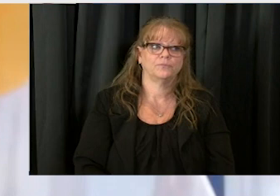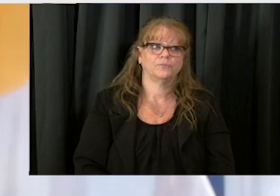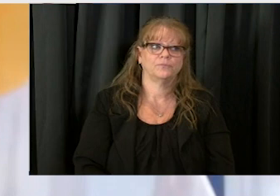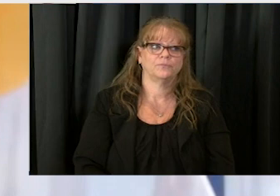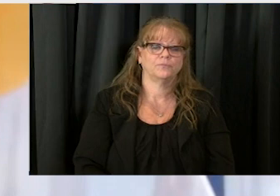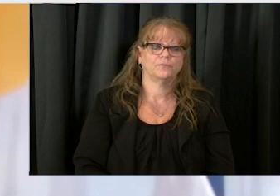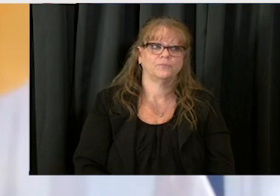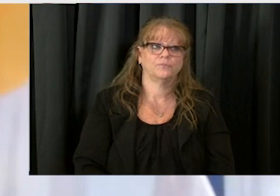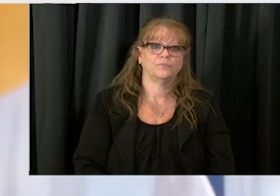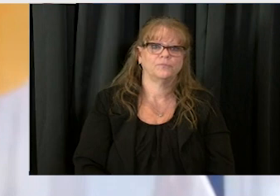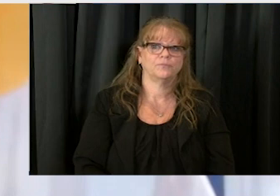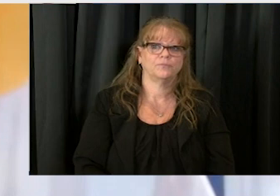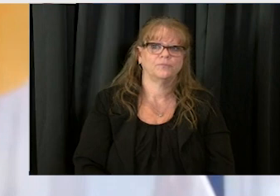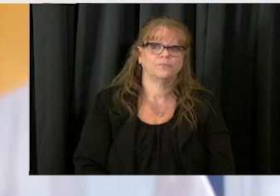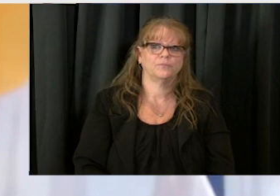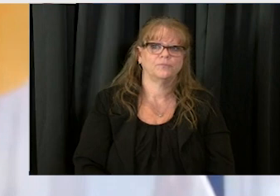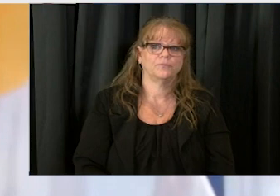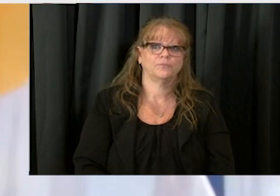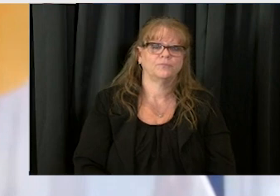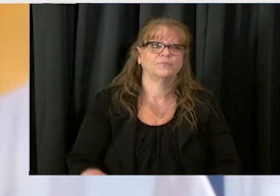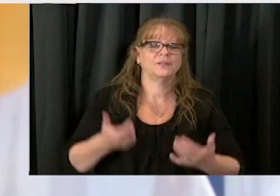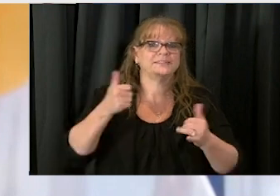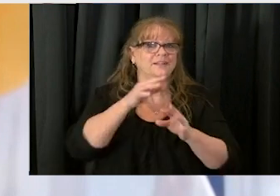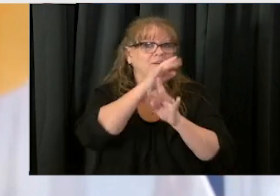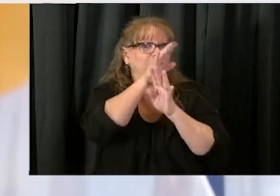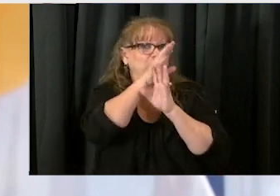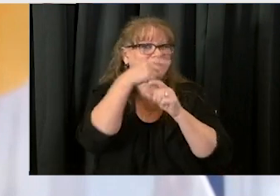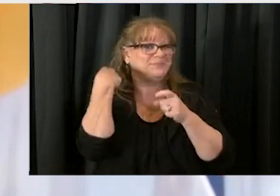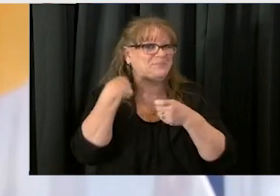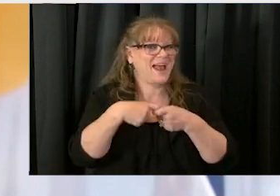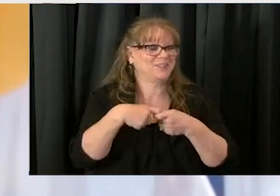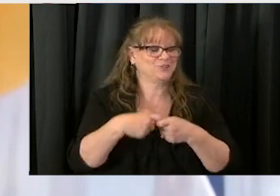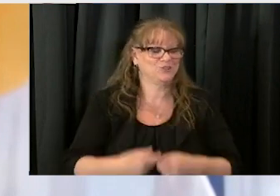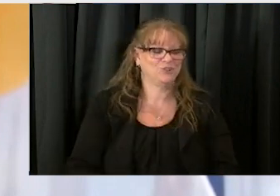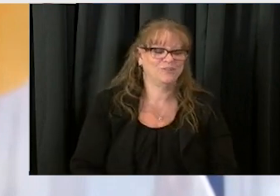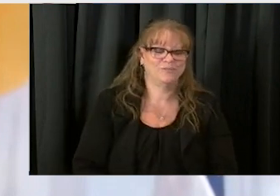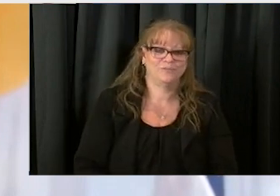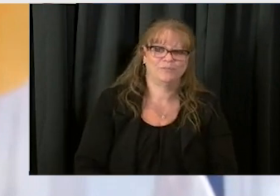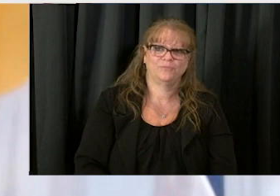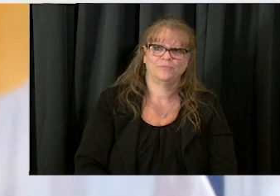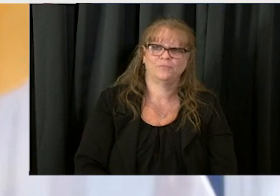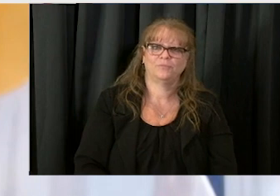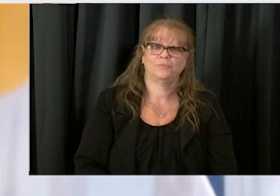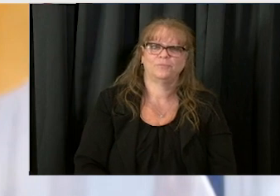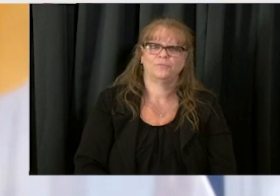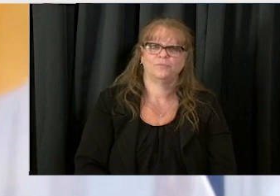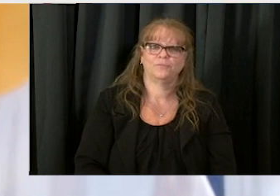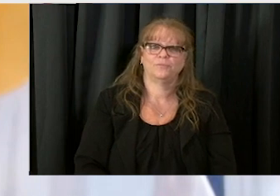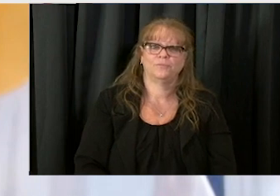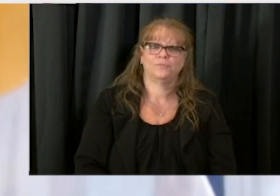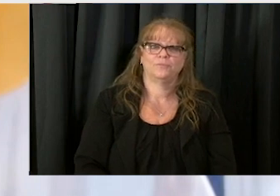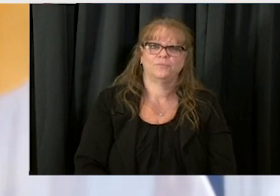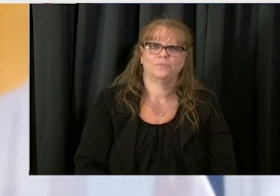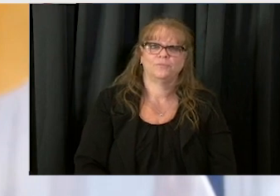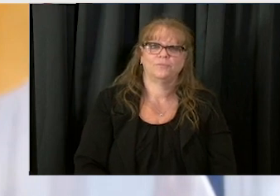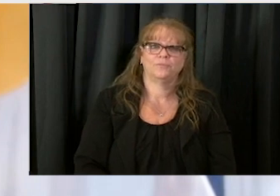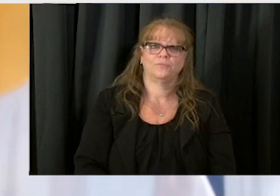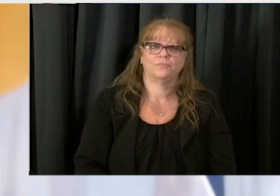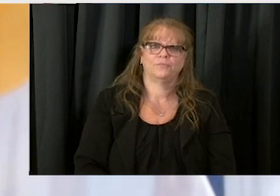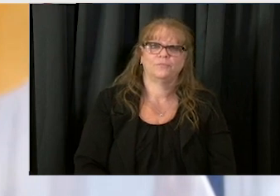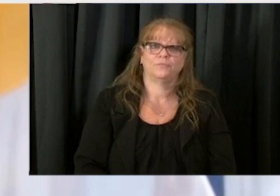en su mismo techo. El segundo, naranja, Ahora